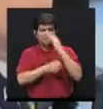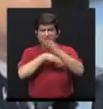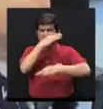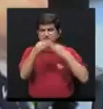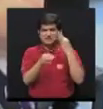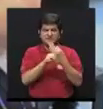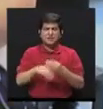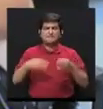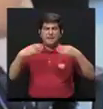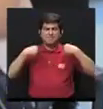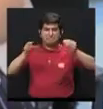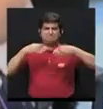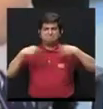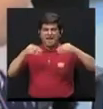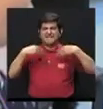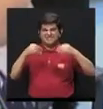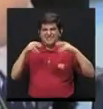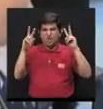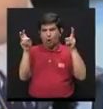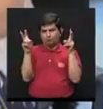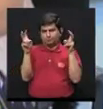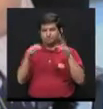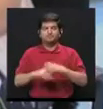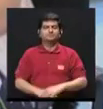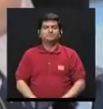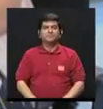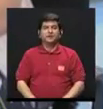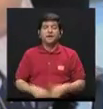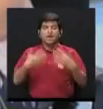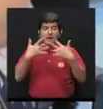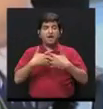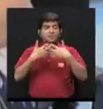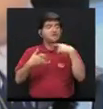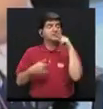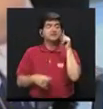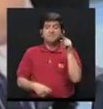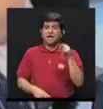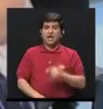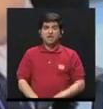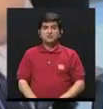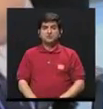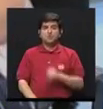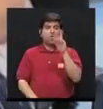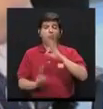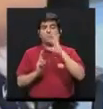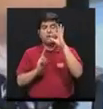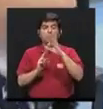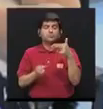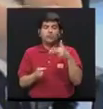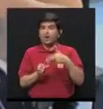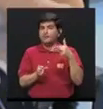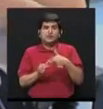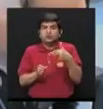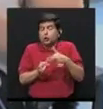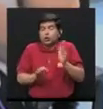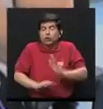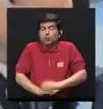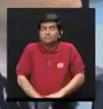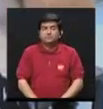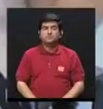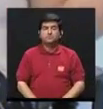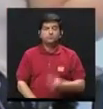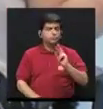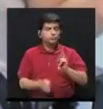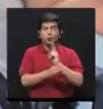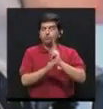que parece plástico, ¿no? Y las empresas dicen, bueno, esto es una alternativa al petróleo, ¿no? Entonces, en lugar de usar petróleo,